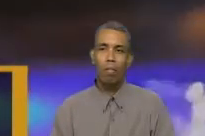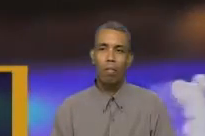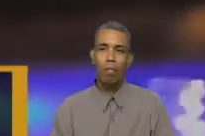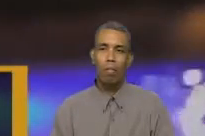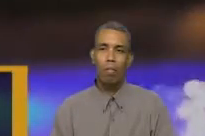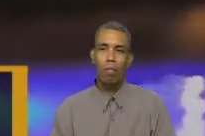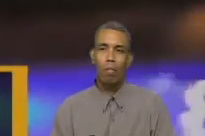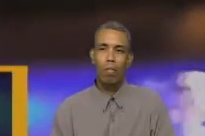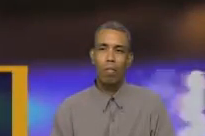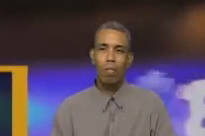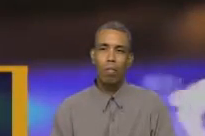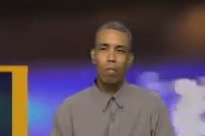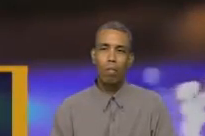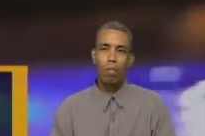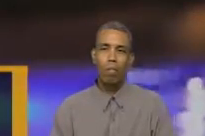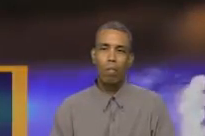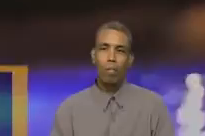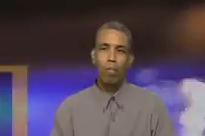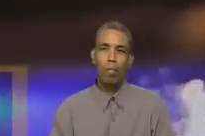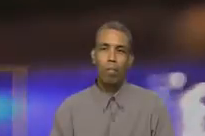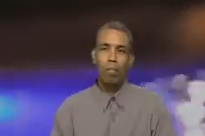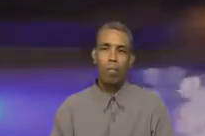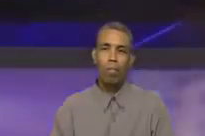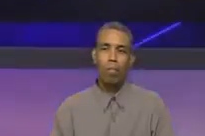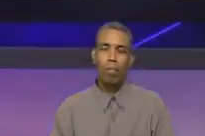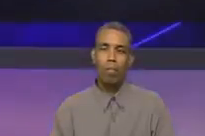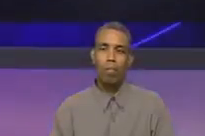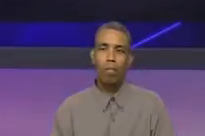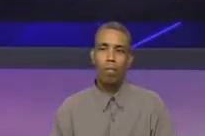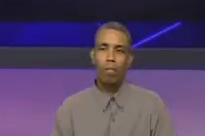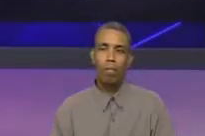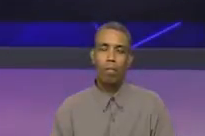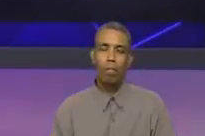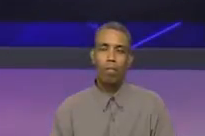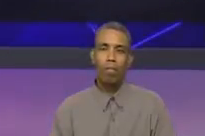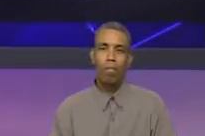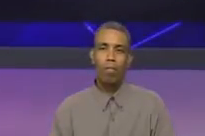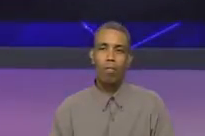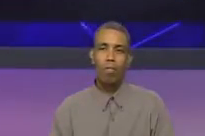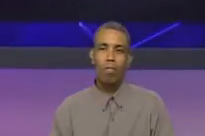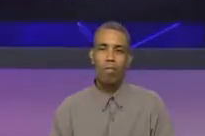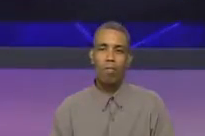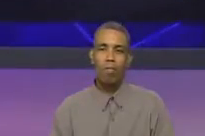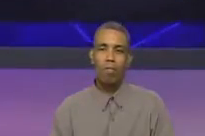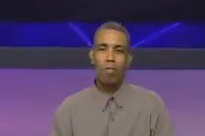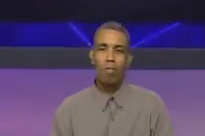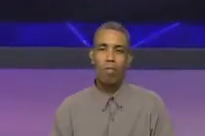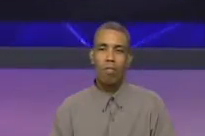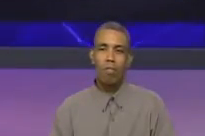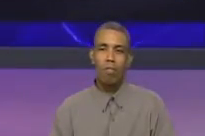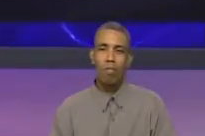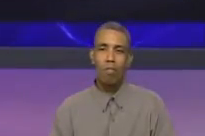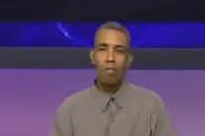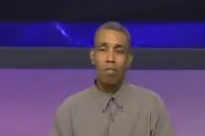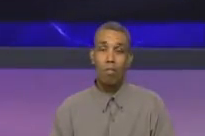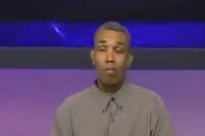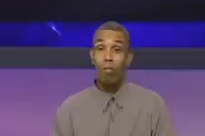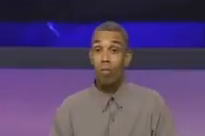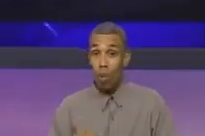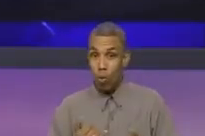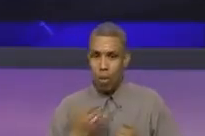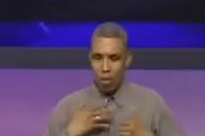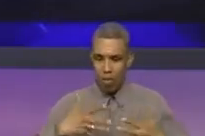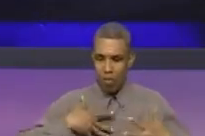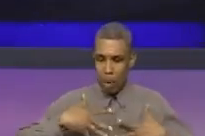bien disfrutando la vida, sin estar pendiente a nadie, así la pasa tranquila. Dice que... Historias con ojos de mujer es la obra que se presentará